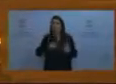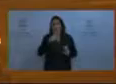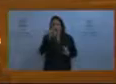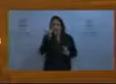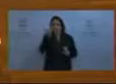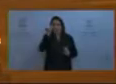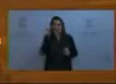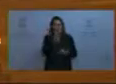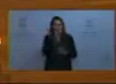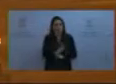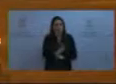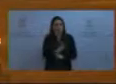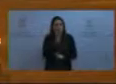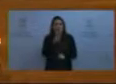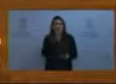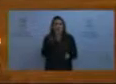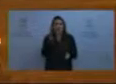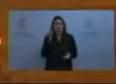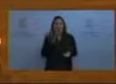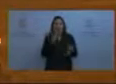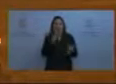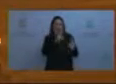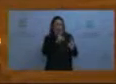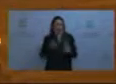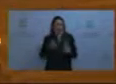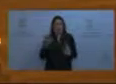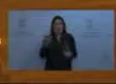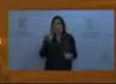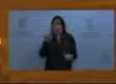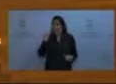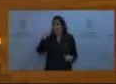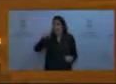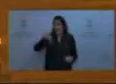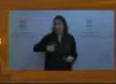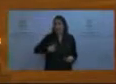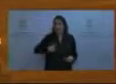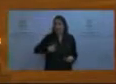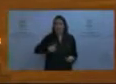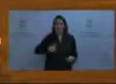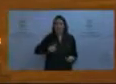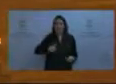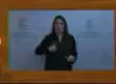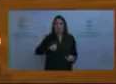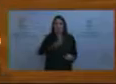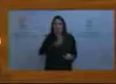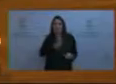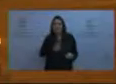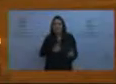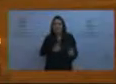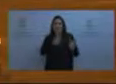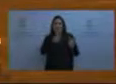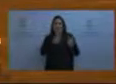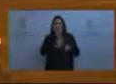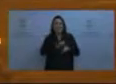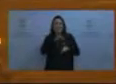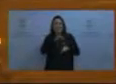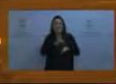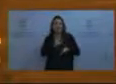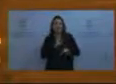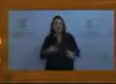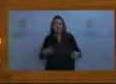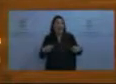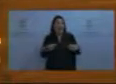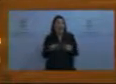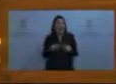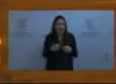iniciativa, porque estamos viendo cómo en estos últimos tiempos se está llevando la cuestión de la sensibilidad o la alergia alimentaria